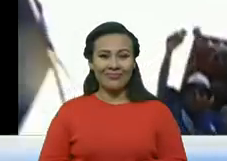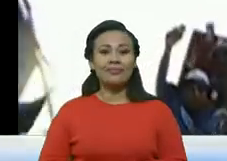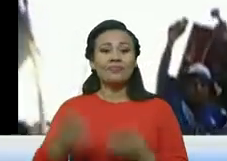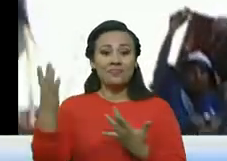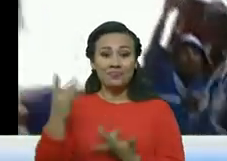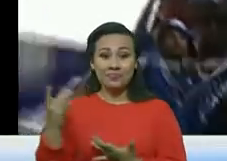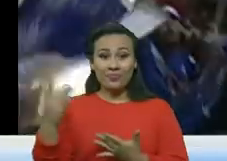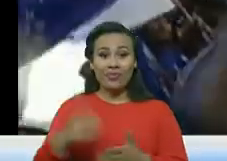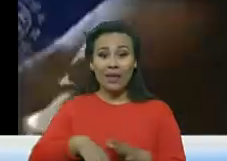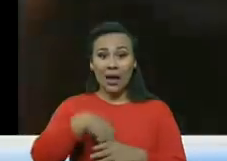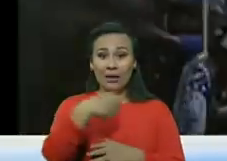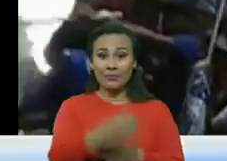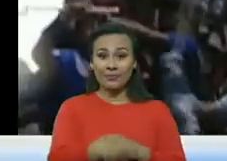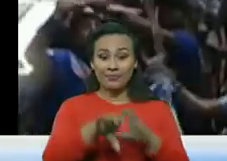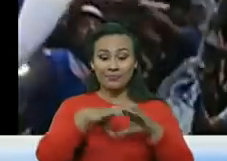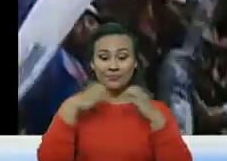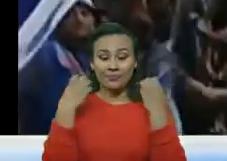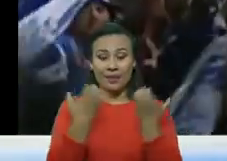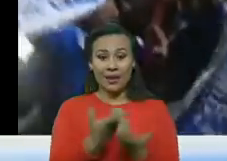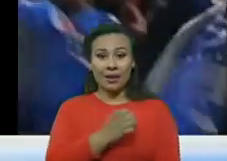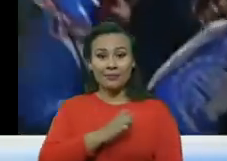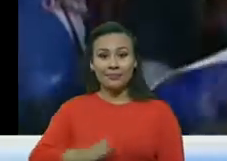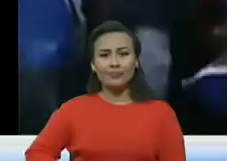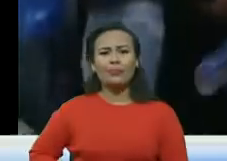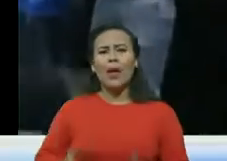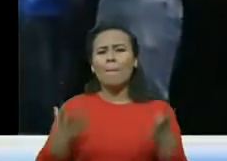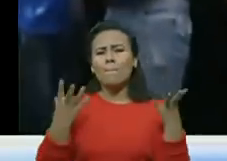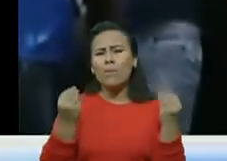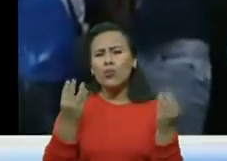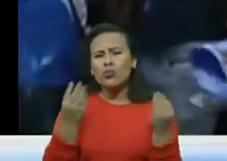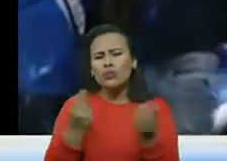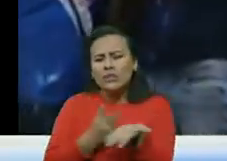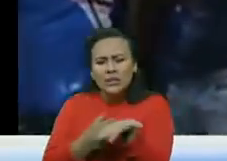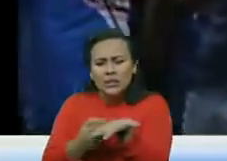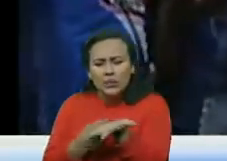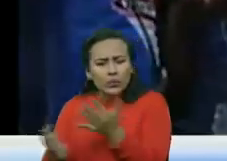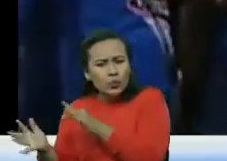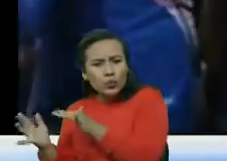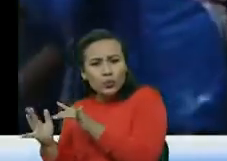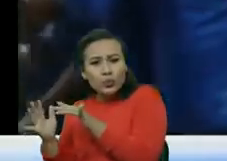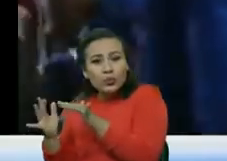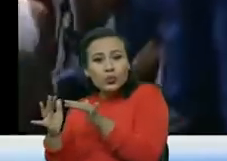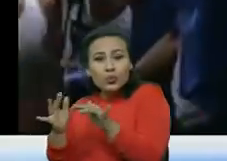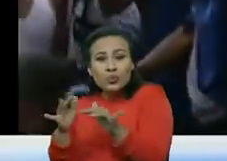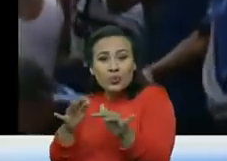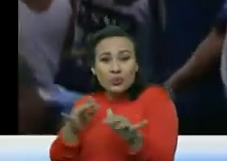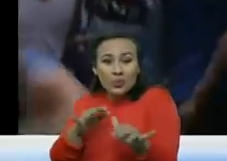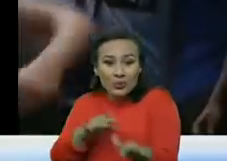Mientras que en el exterior del estadio George Capwell también hubo concentración de hinchas.